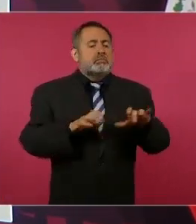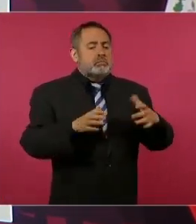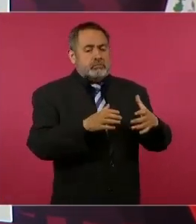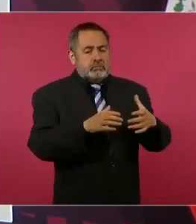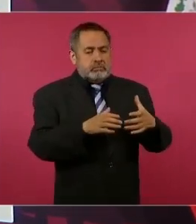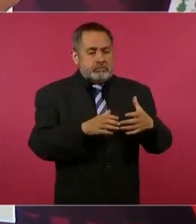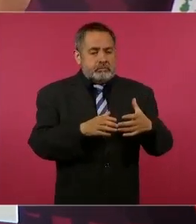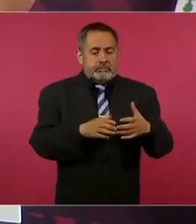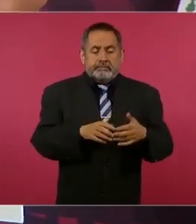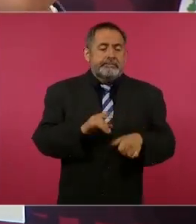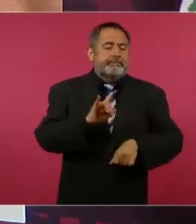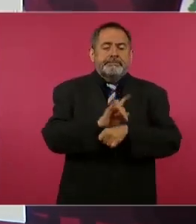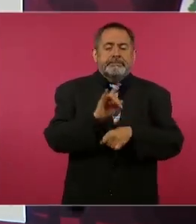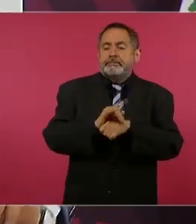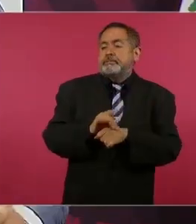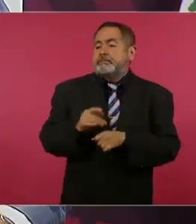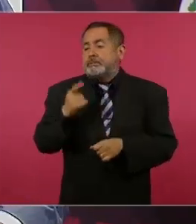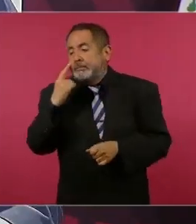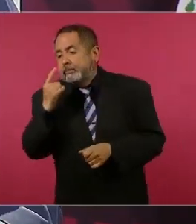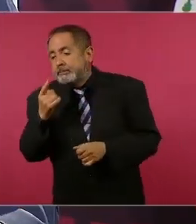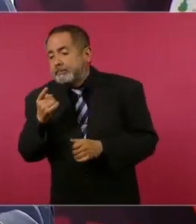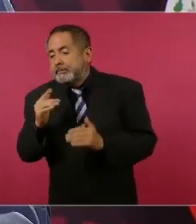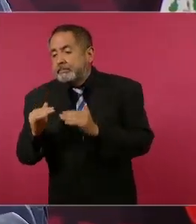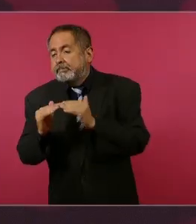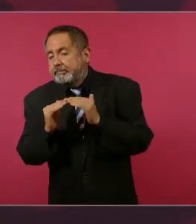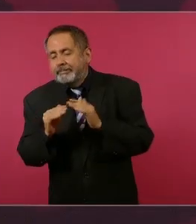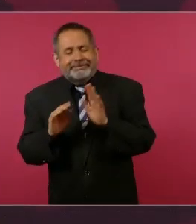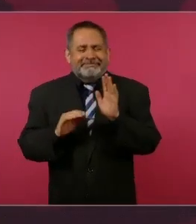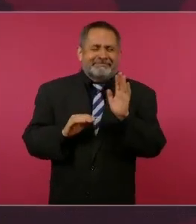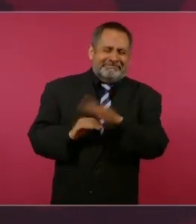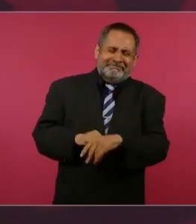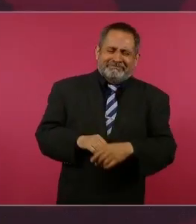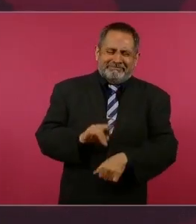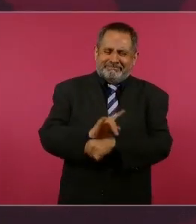con fachada de democracia.